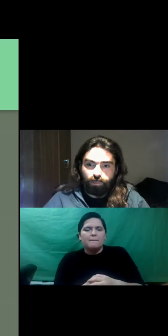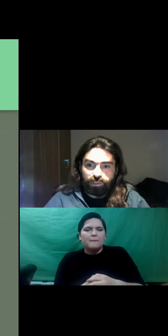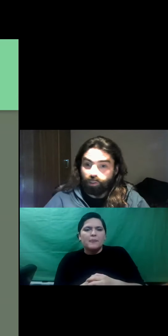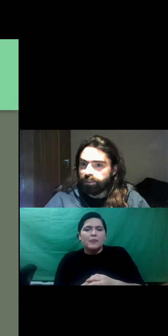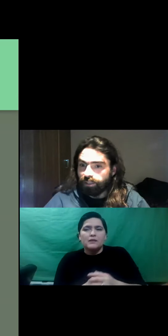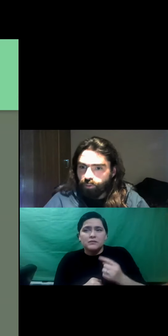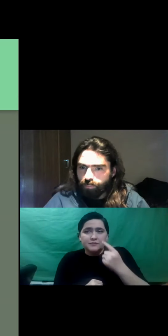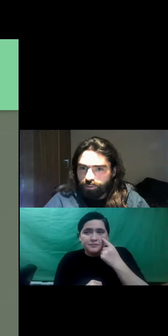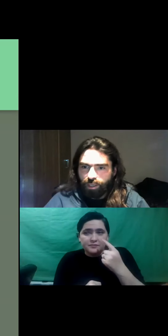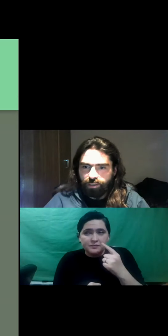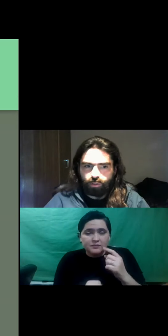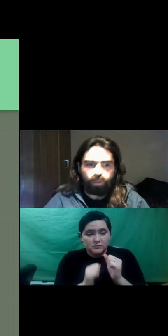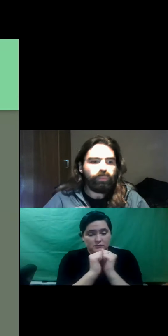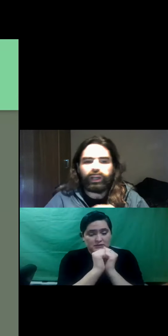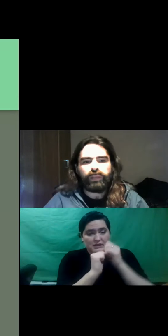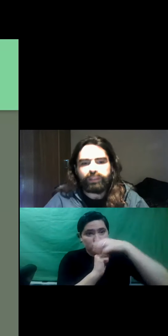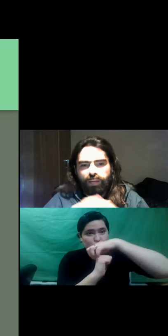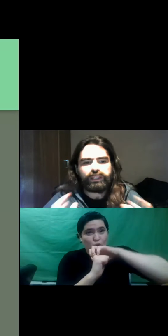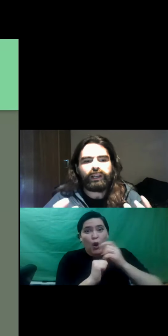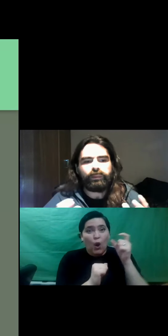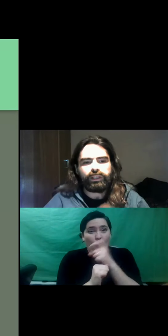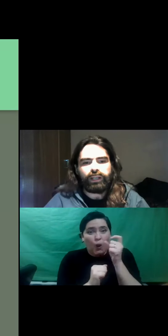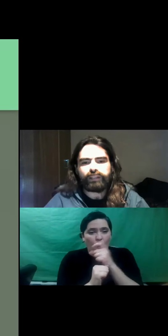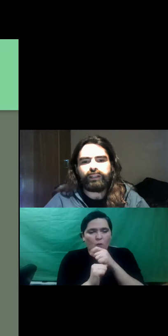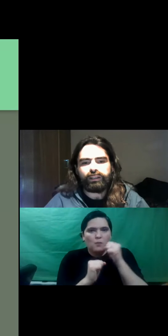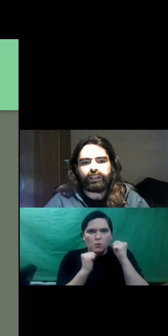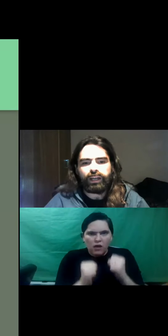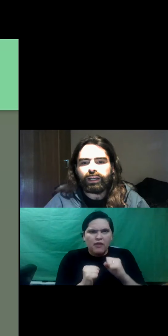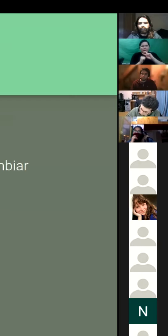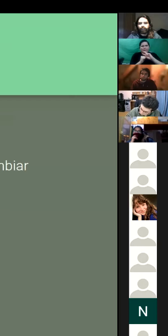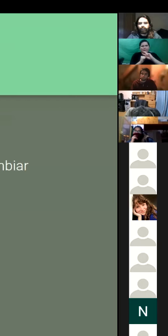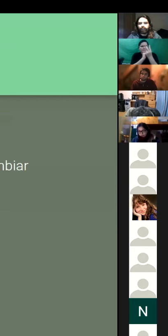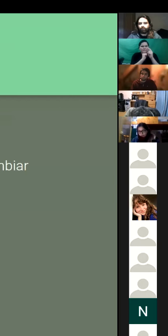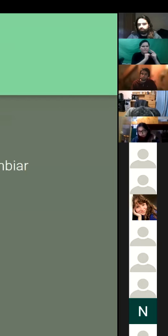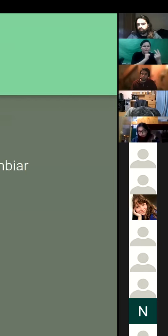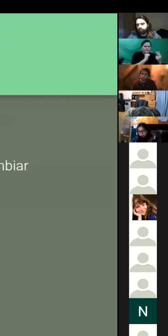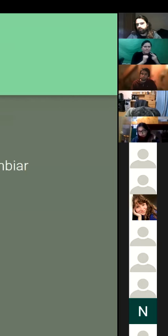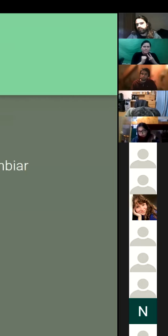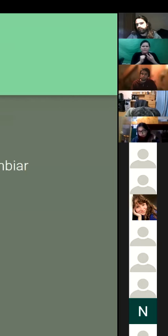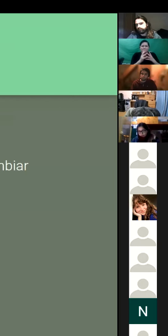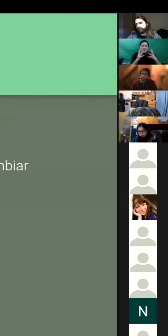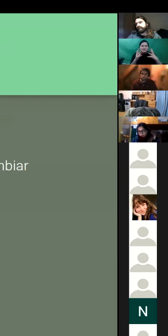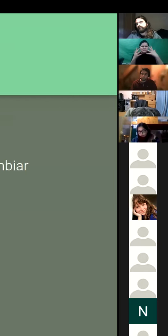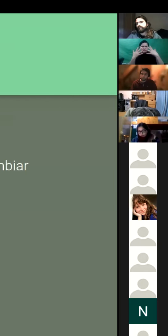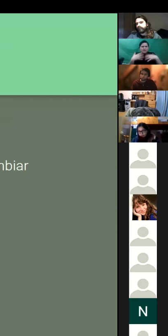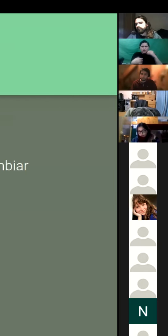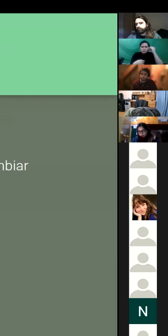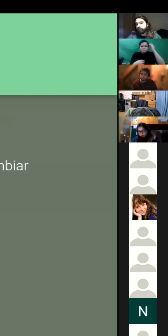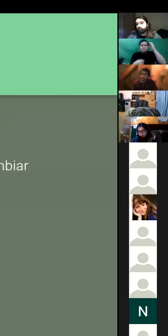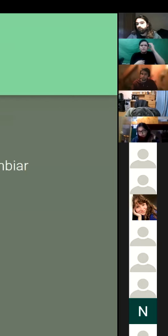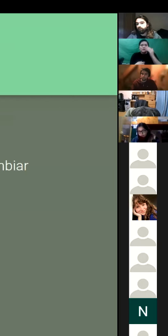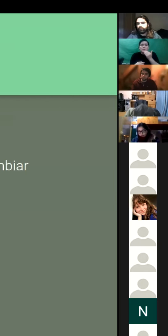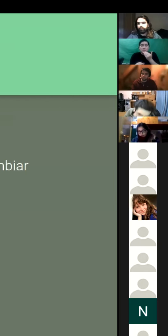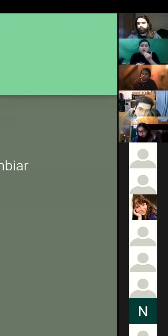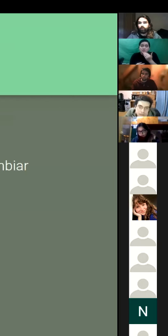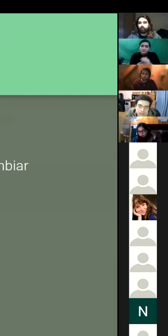conectadas, como les mencionaba, estas regiones pintadas en rojo, puede cambiar dramáticamente la actividad de gran escala del cerebro y las funciones cognitivas. Entonces ahí también